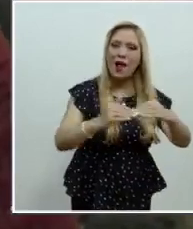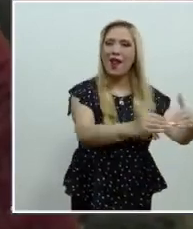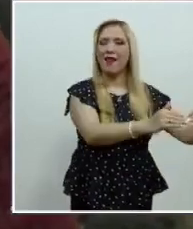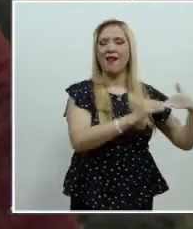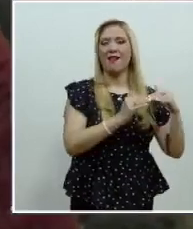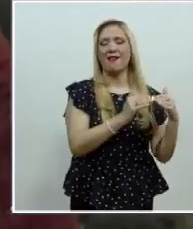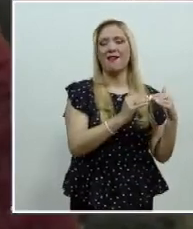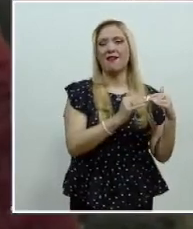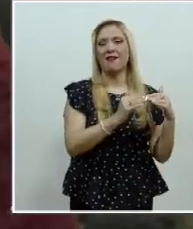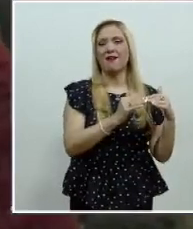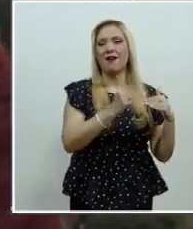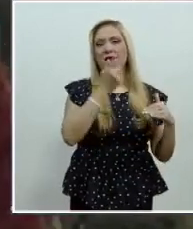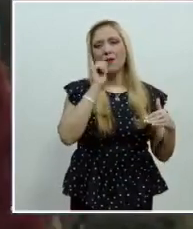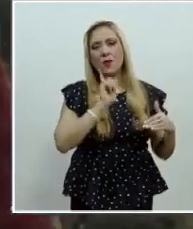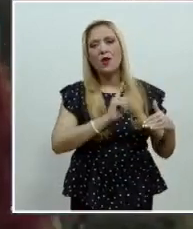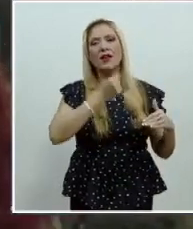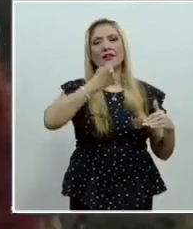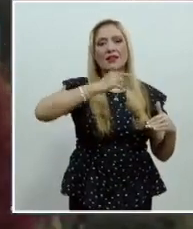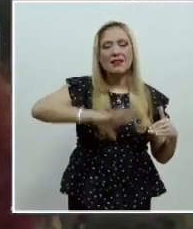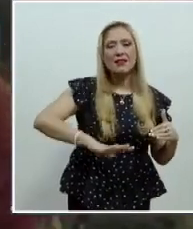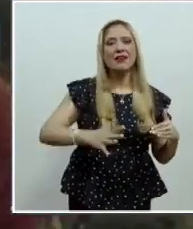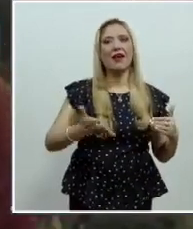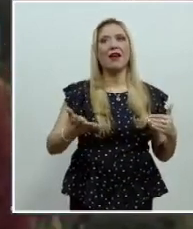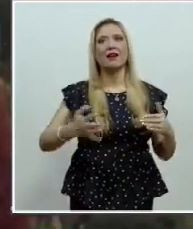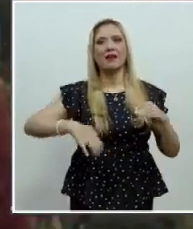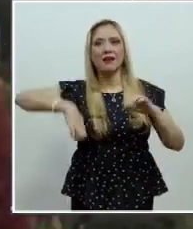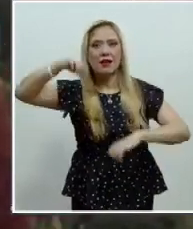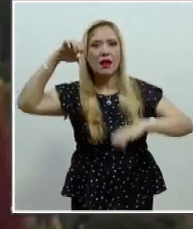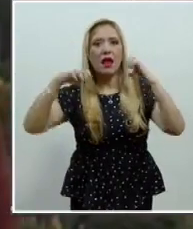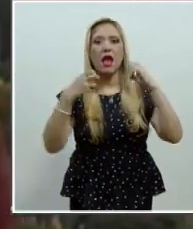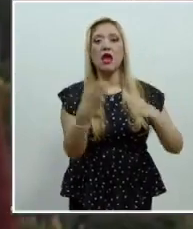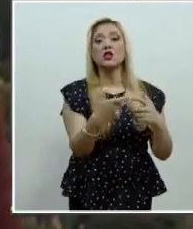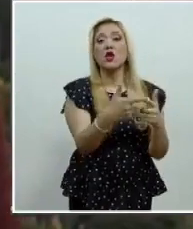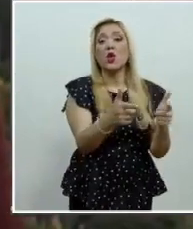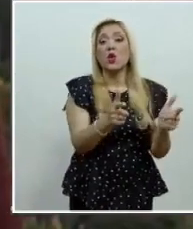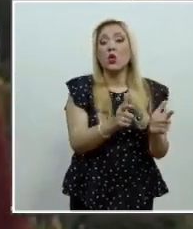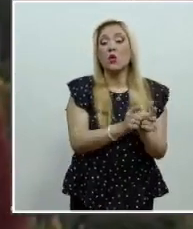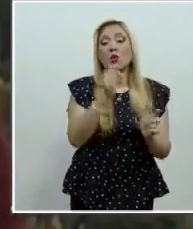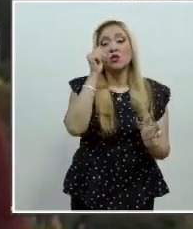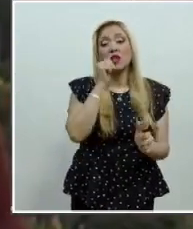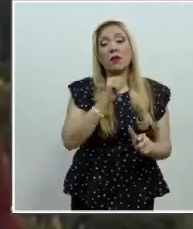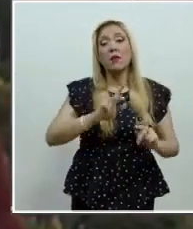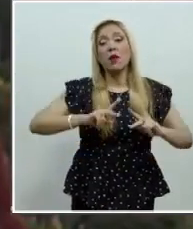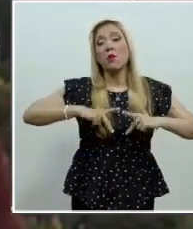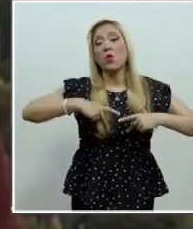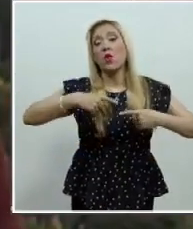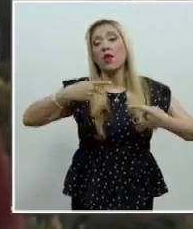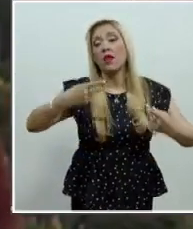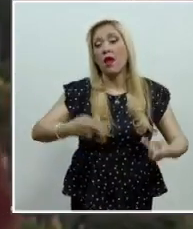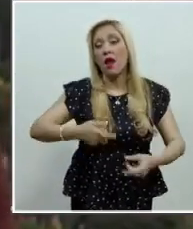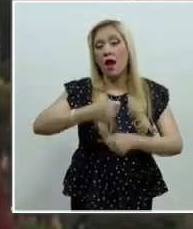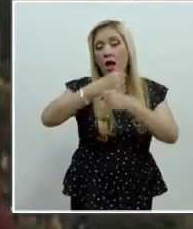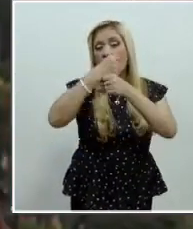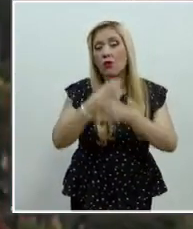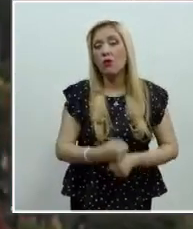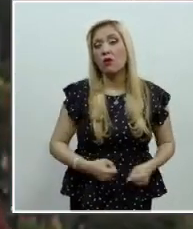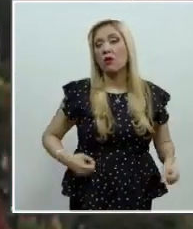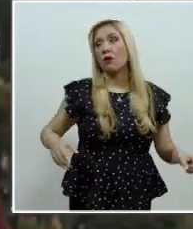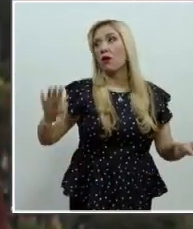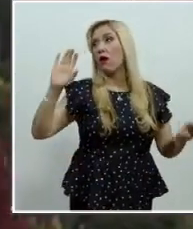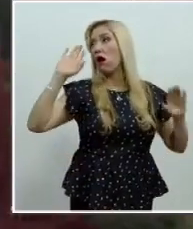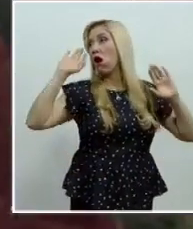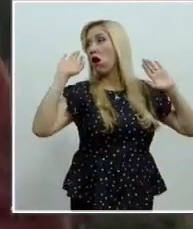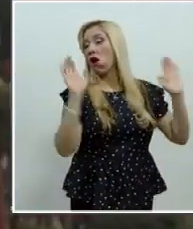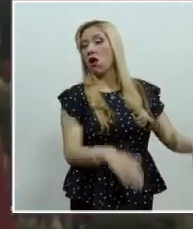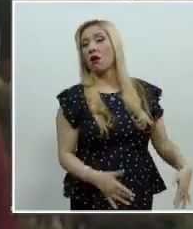impulso a los derechos humanos, desde luego de las mujeres como un grupo especialmente vulnerado a partir de la